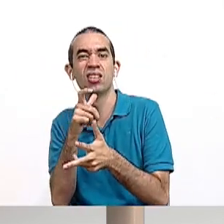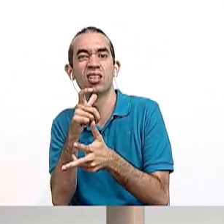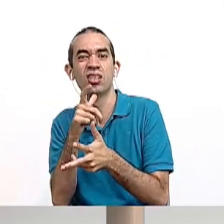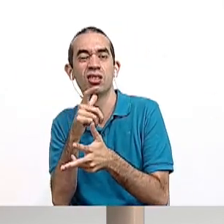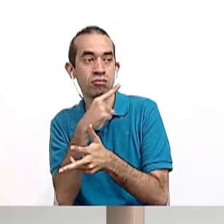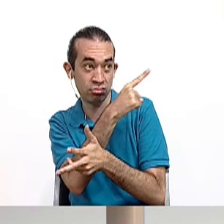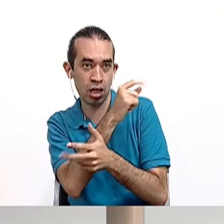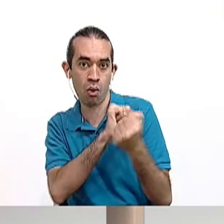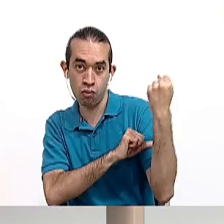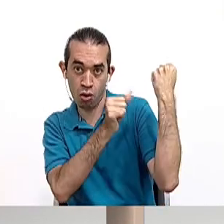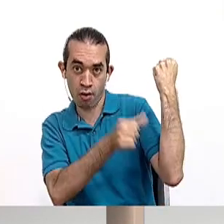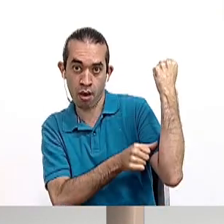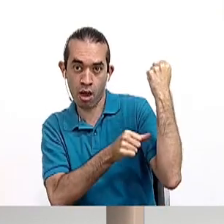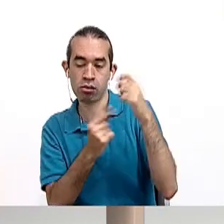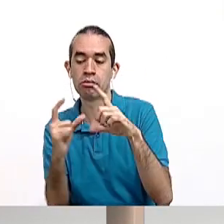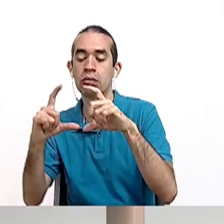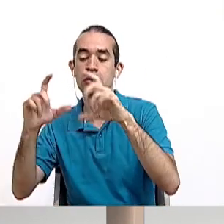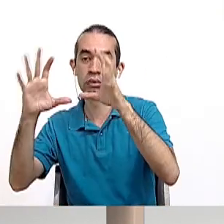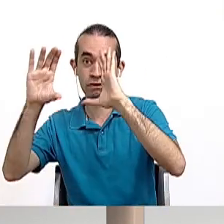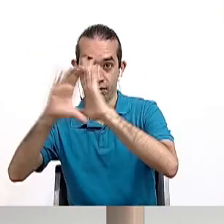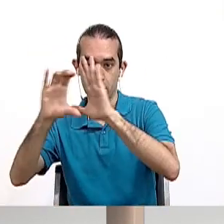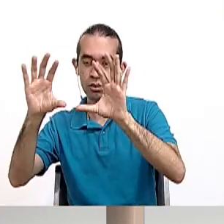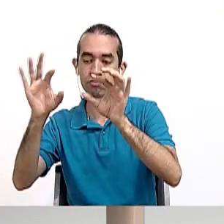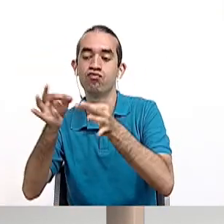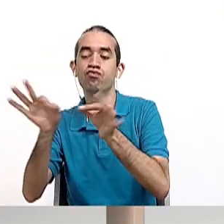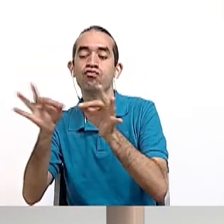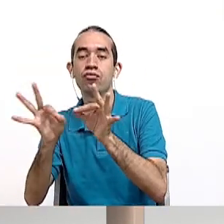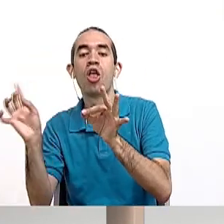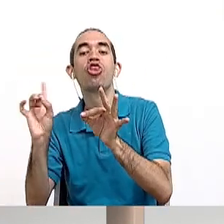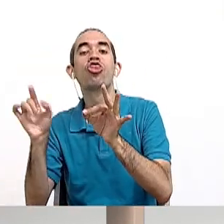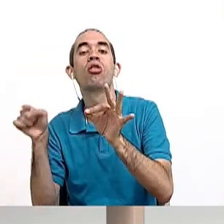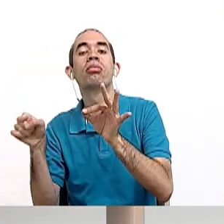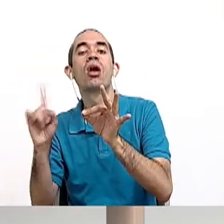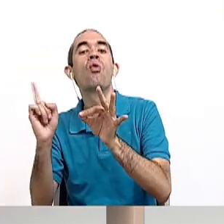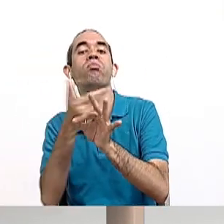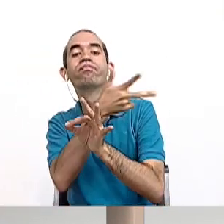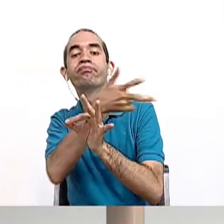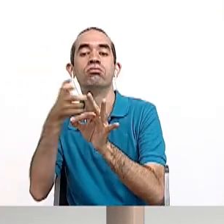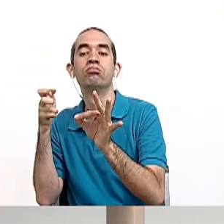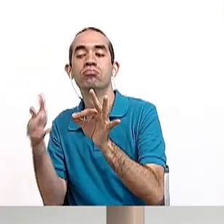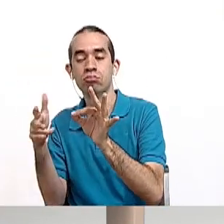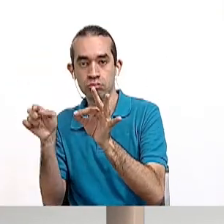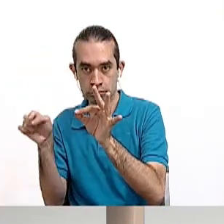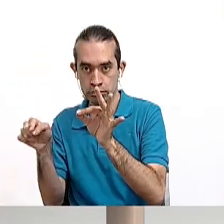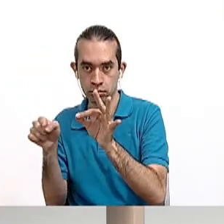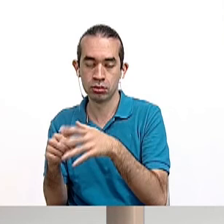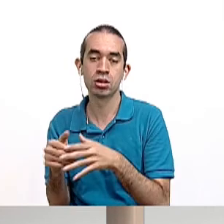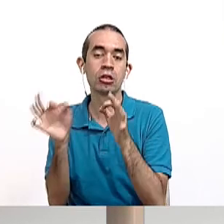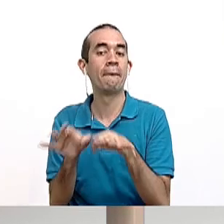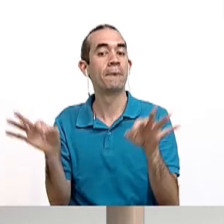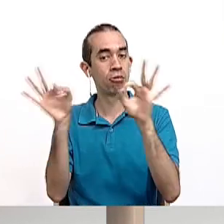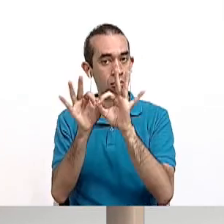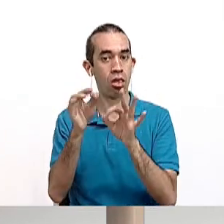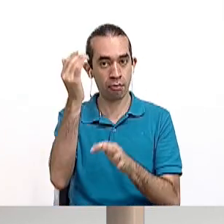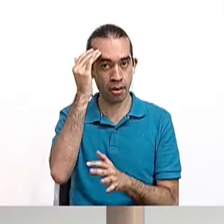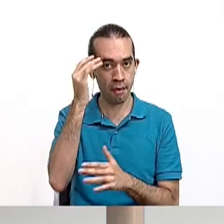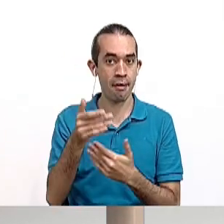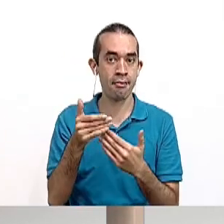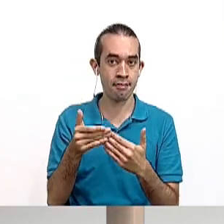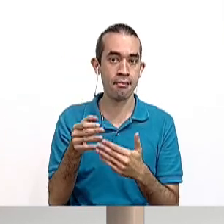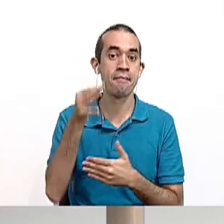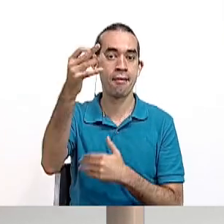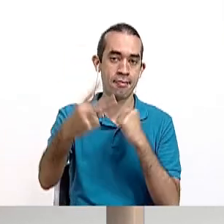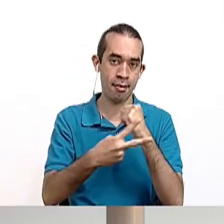autoridad, siempre menciona al pie dónde se tomó esa información. Igual ustedes, tómenlo muy en cuenta para la próxima. ¿Estamos